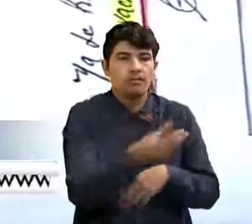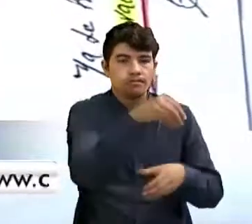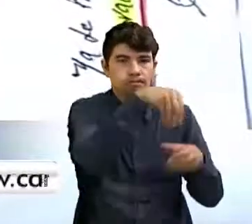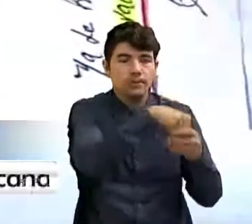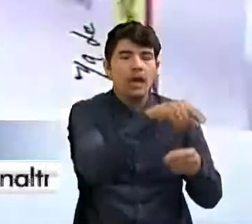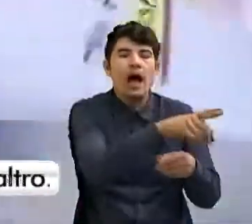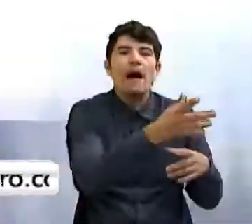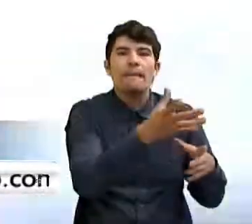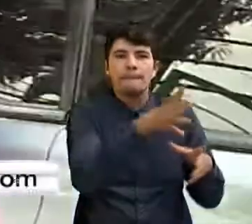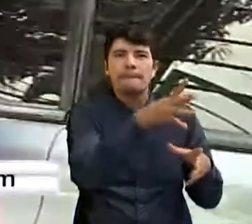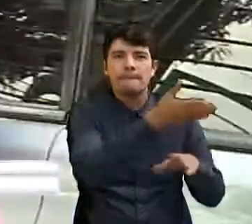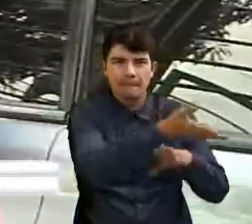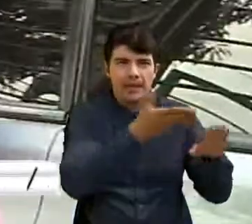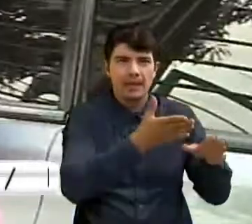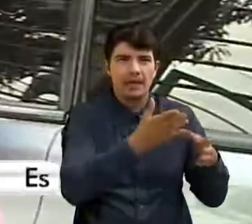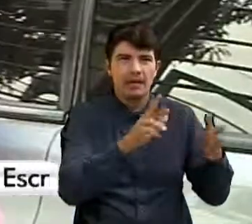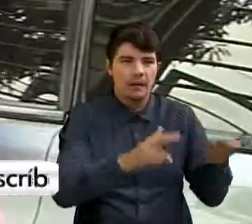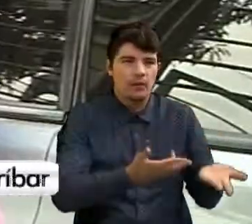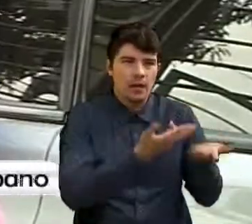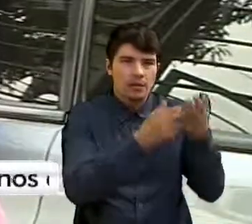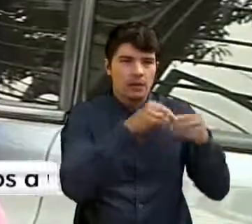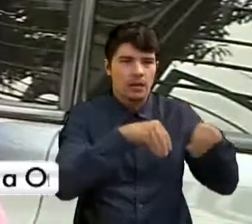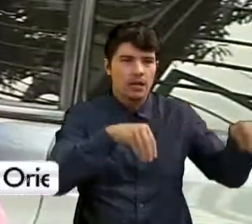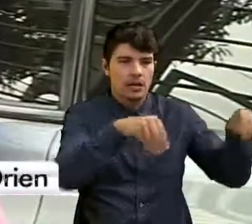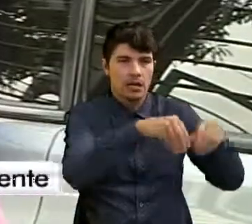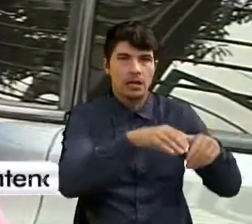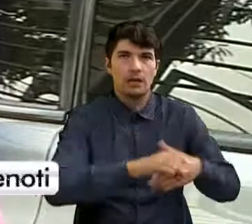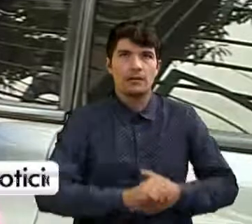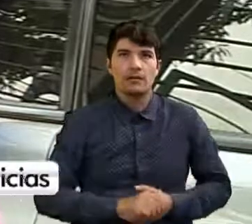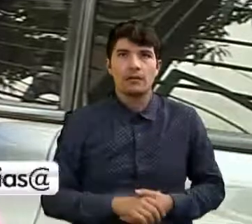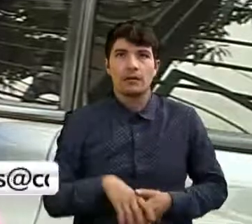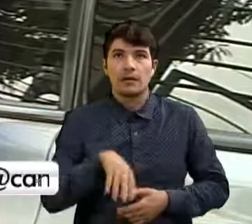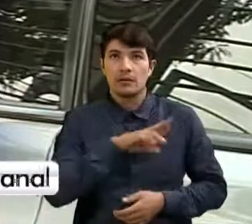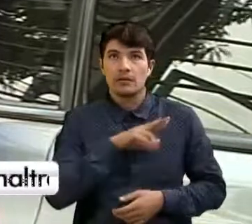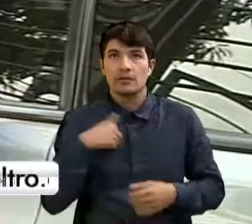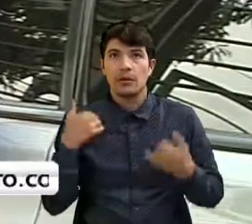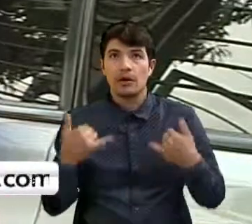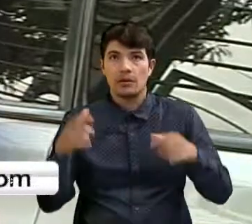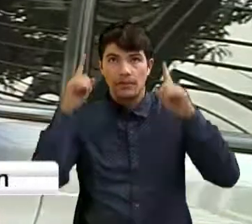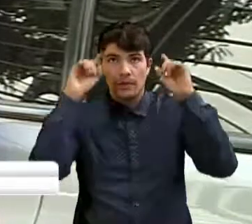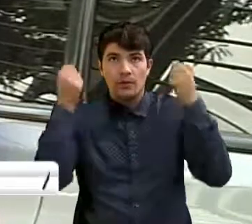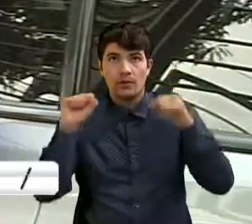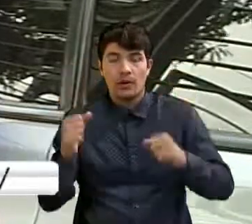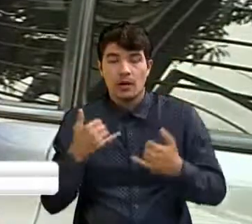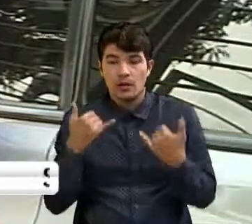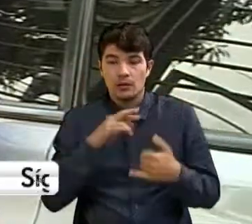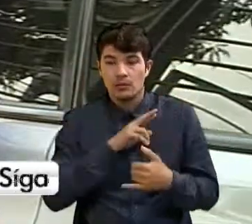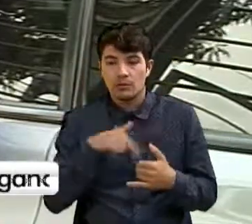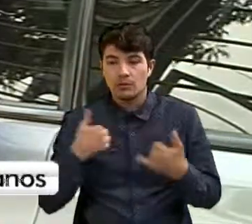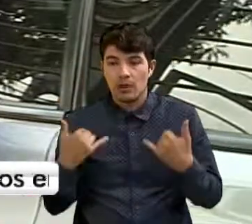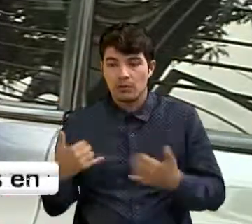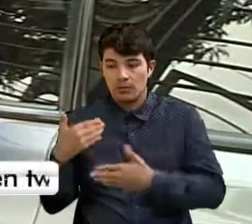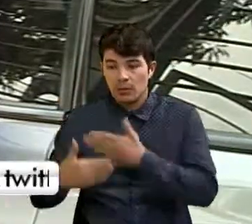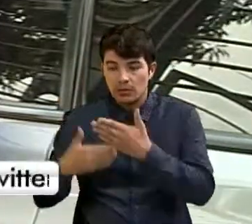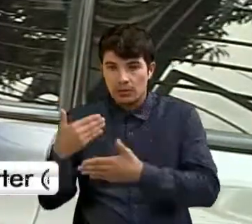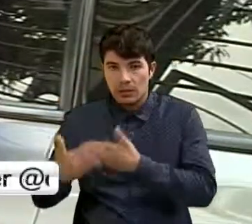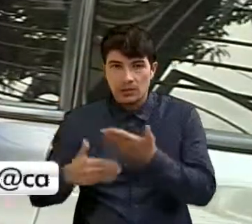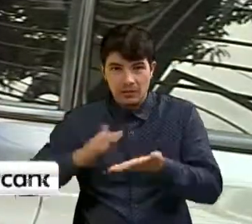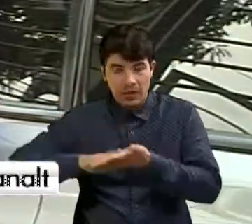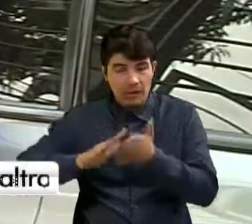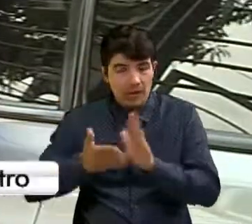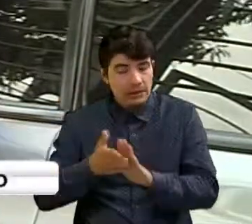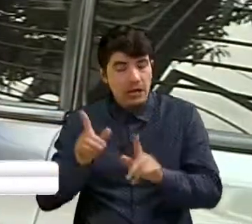reclamantes de tierras es preocupante para nosotros porque estamos en un momento un proceso de paz y las amenazas son muy